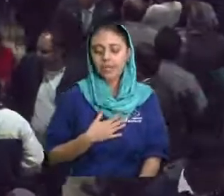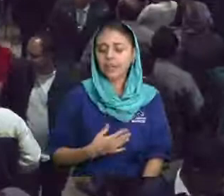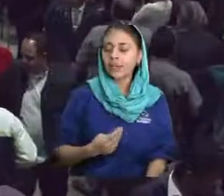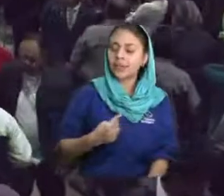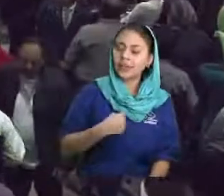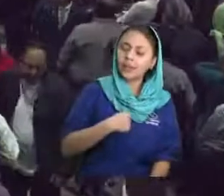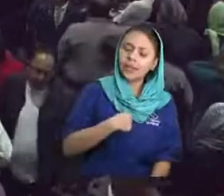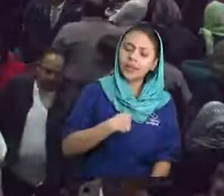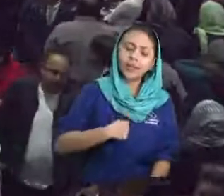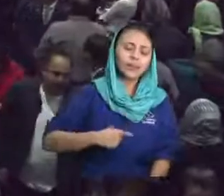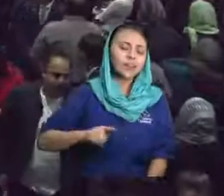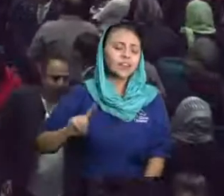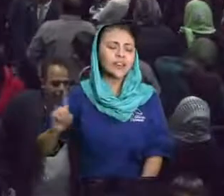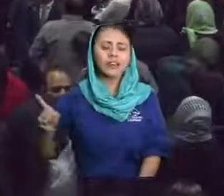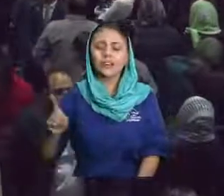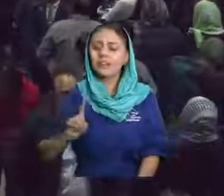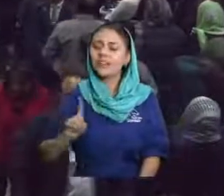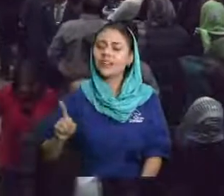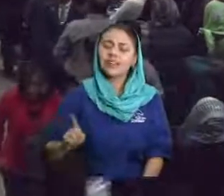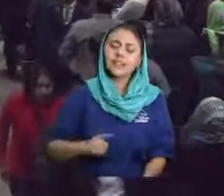Que